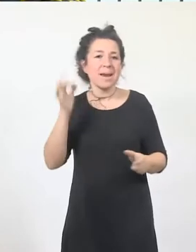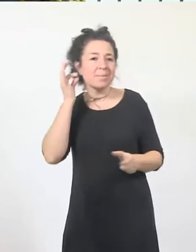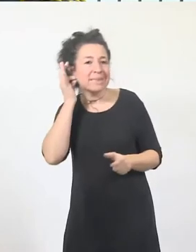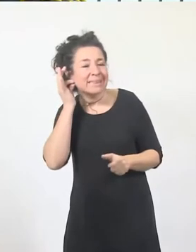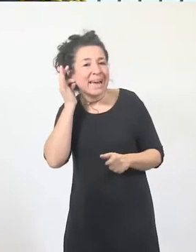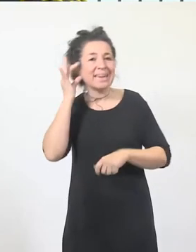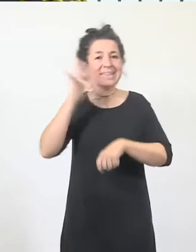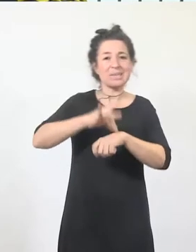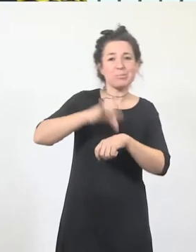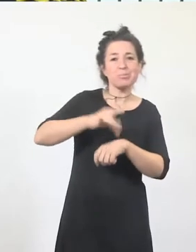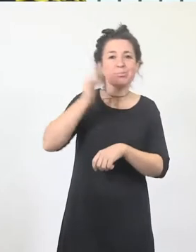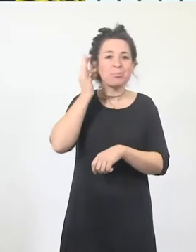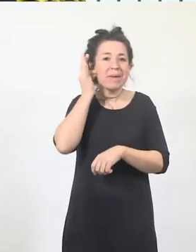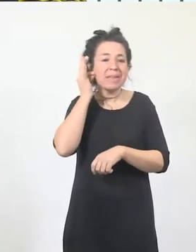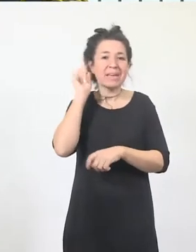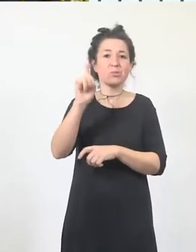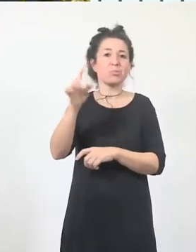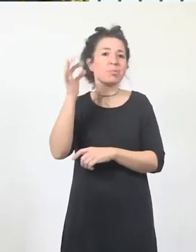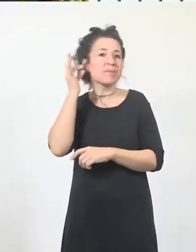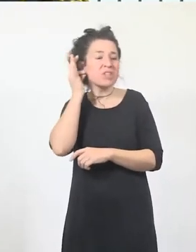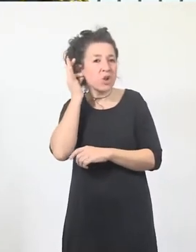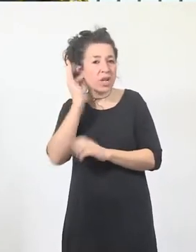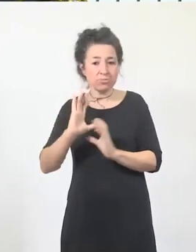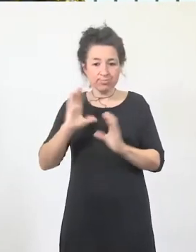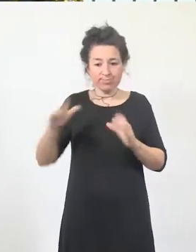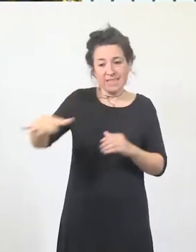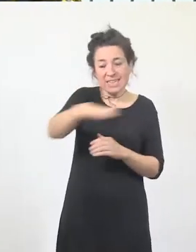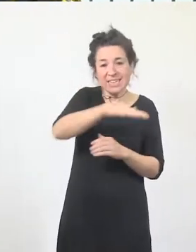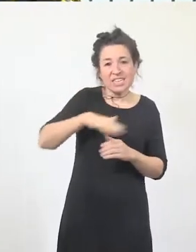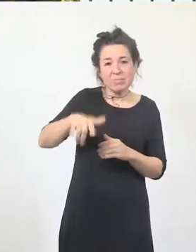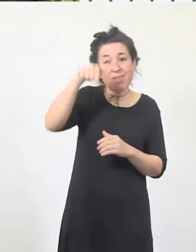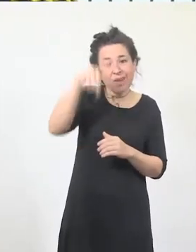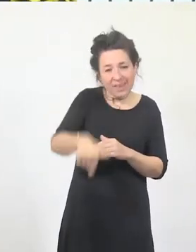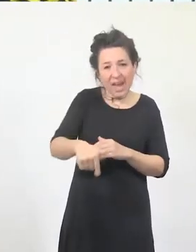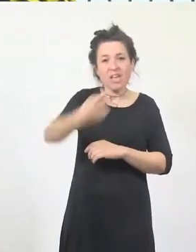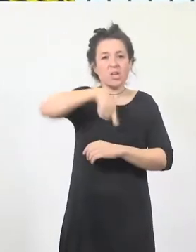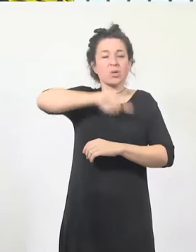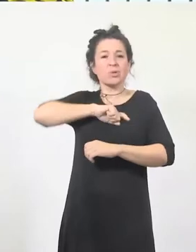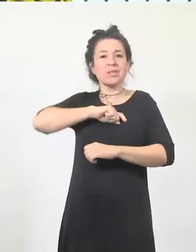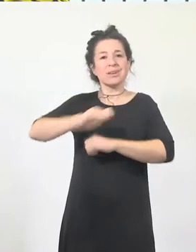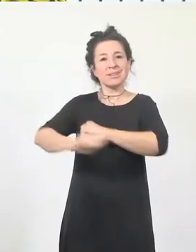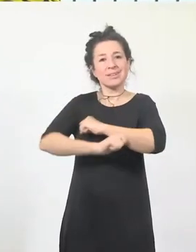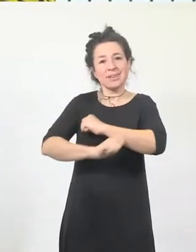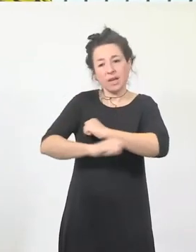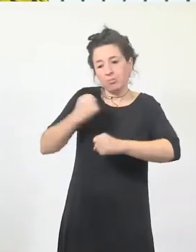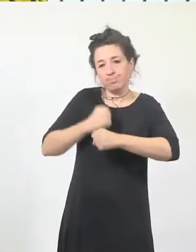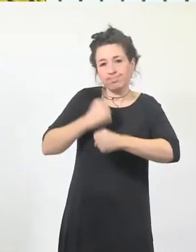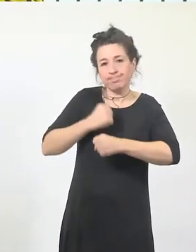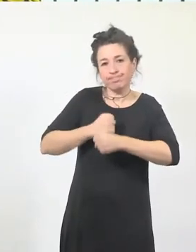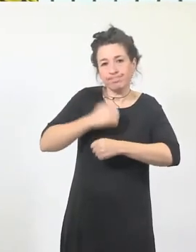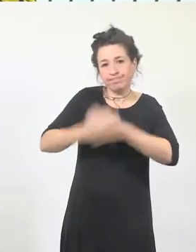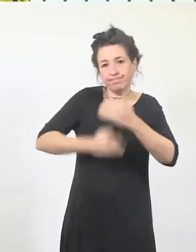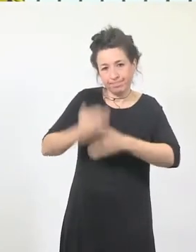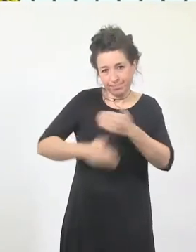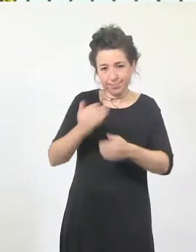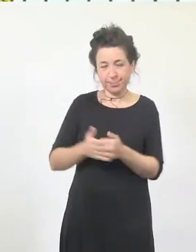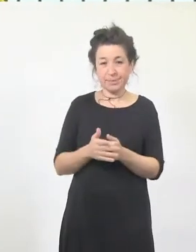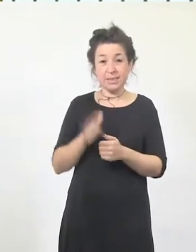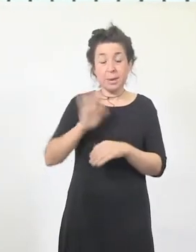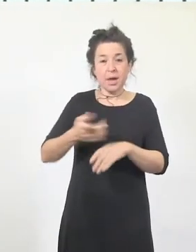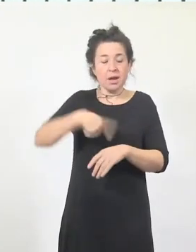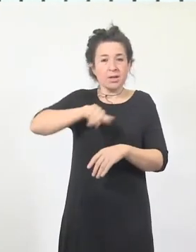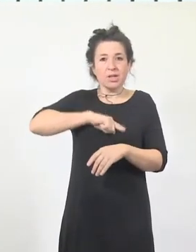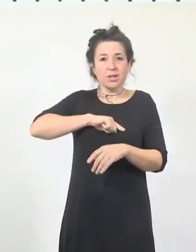médicas, las profesoras, y trabajar nuestras estrategias. Eso para nosotros es otra